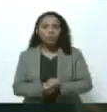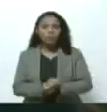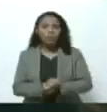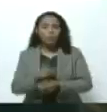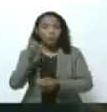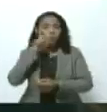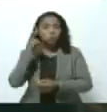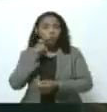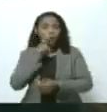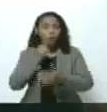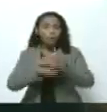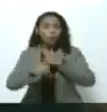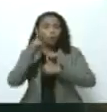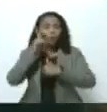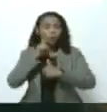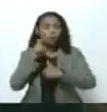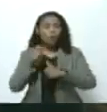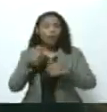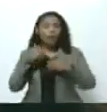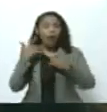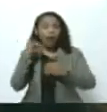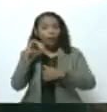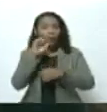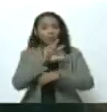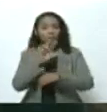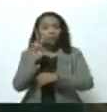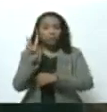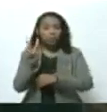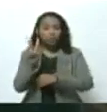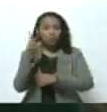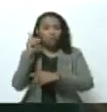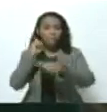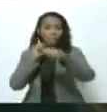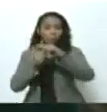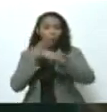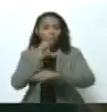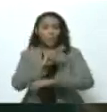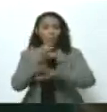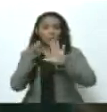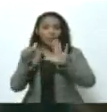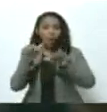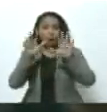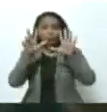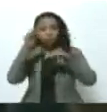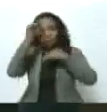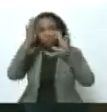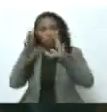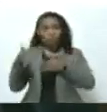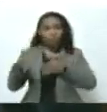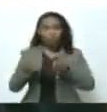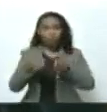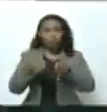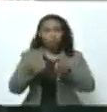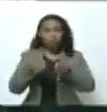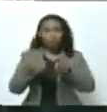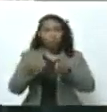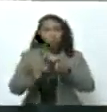parto humanizado, tenemos 32. Hemos captado 26 y 8 hemos atendido por ruta materna.